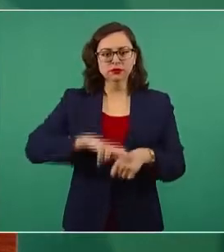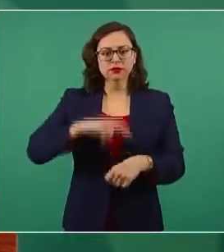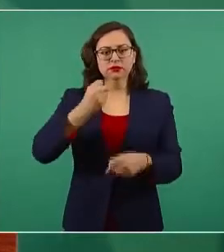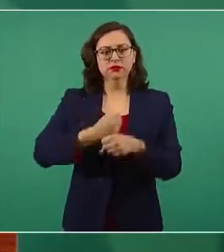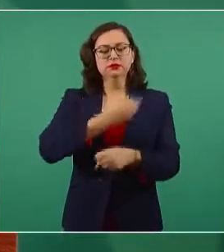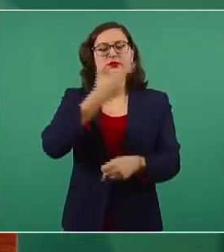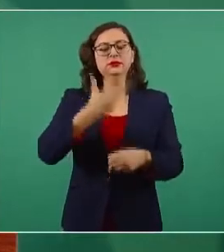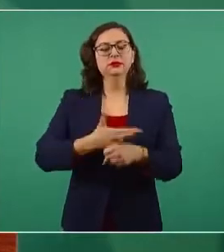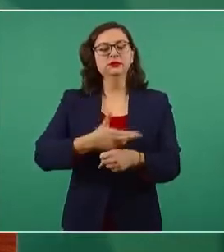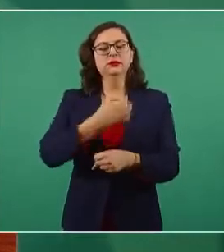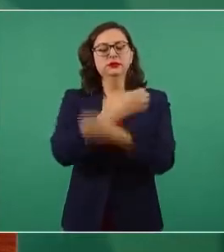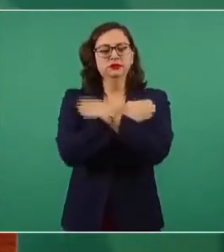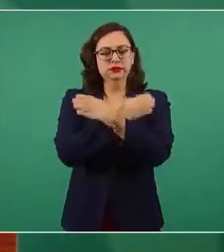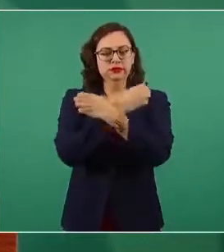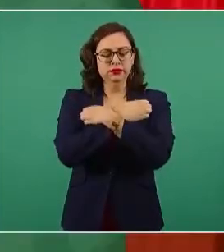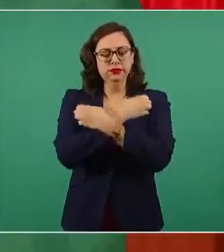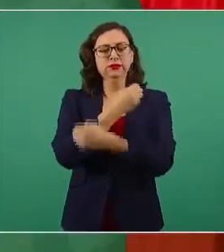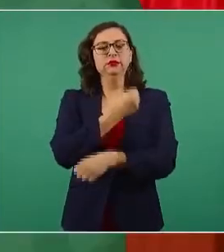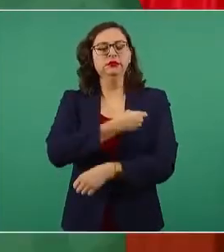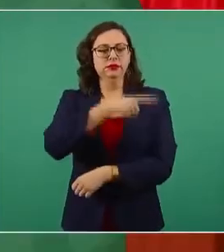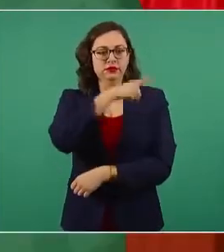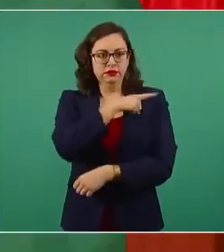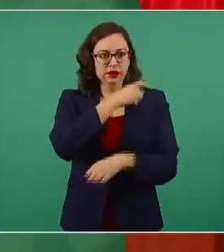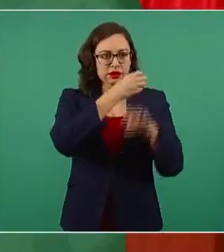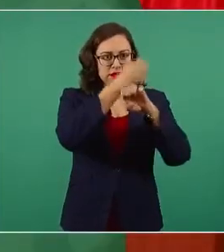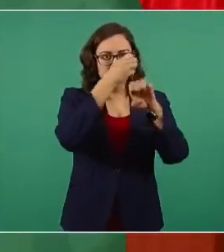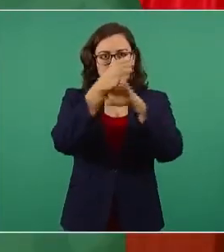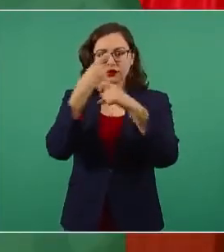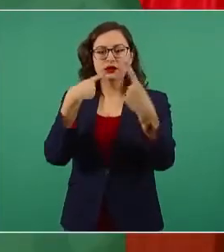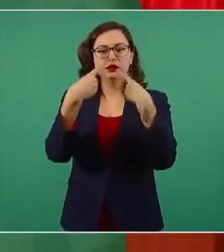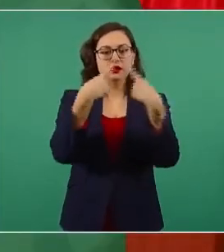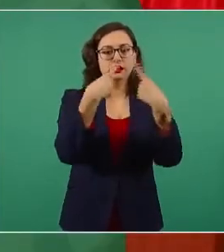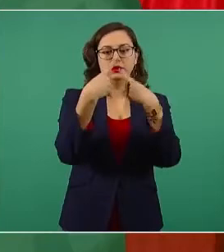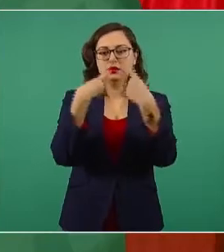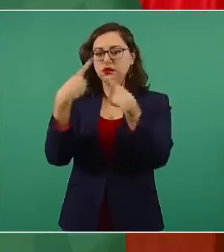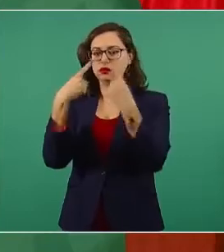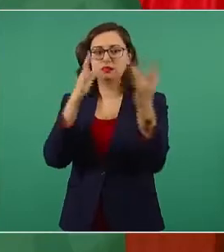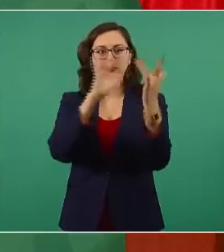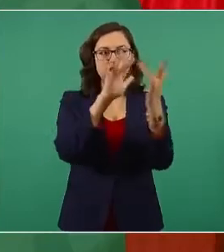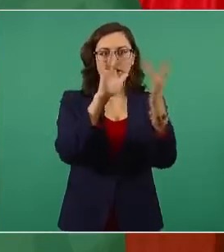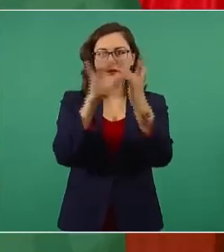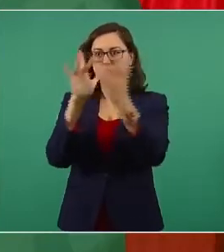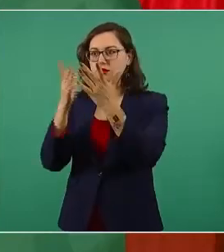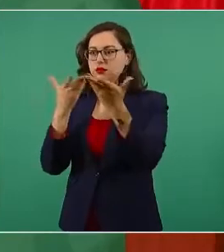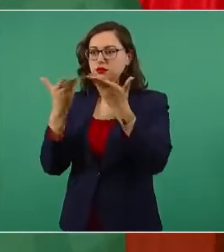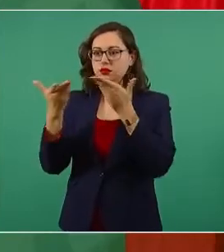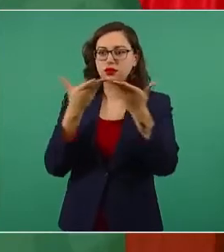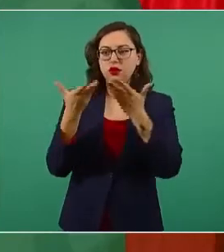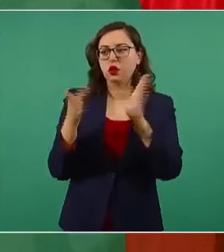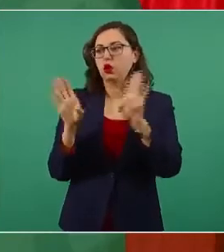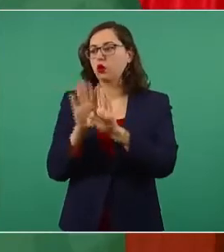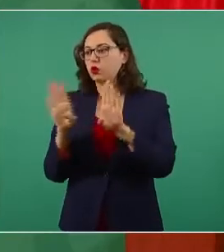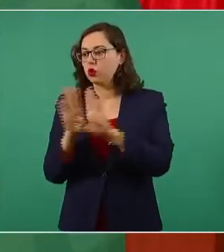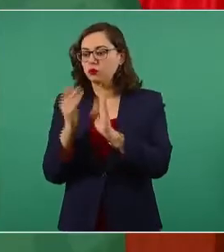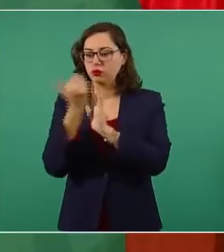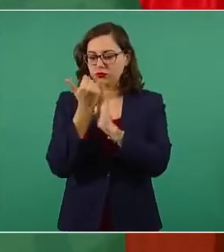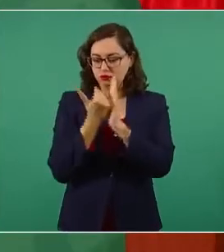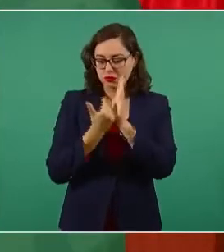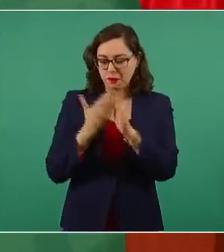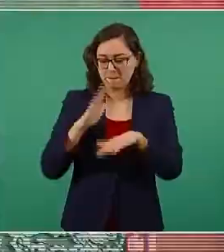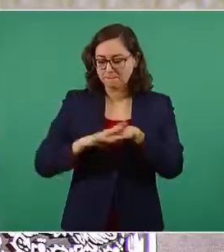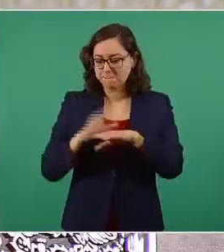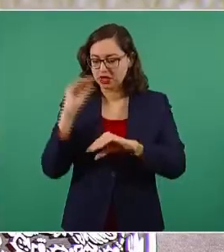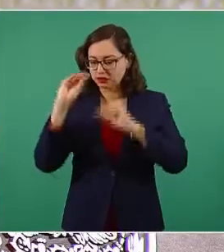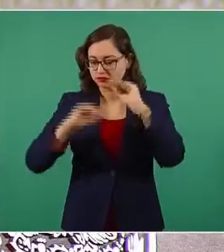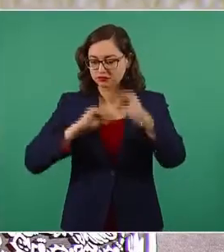tanto de salud como de educación pública de cada estado, con la finalidad de precisar y dar a conocer precisamente y